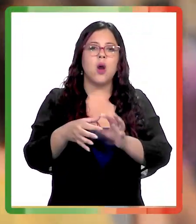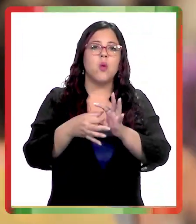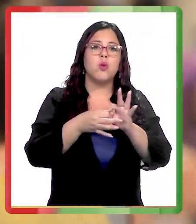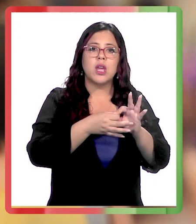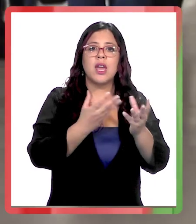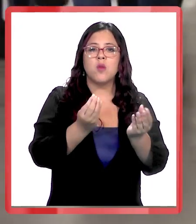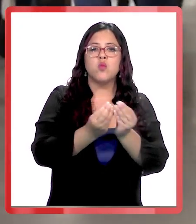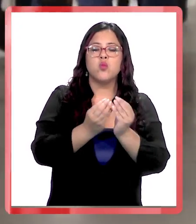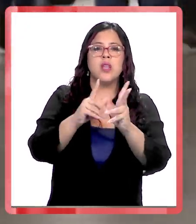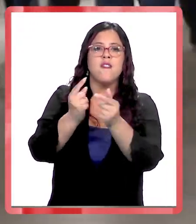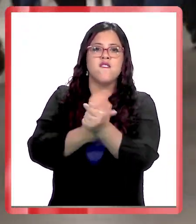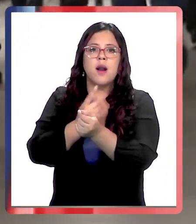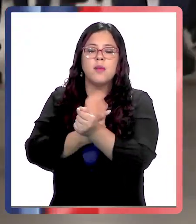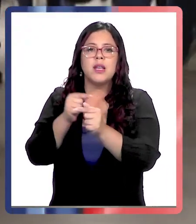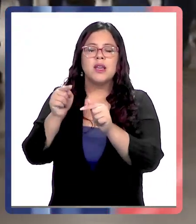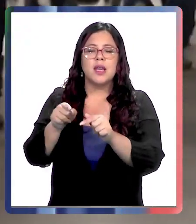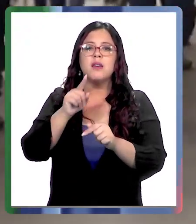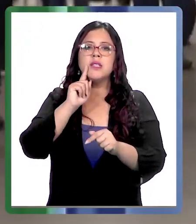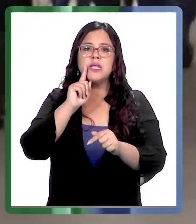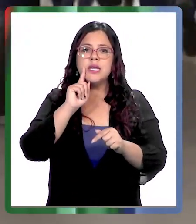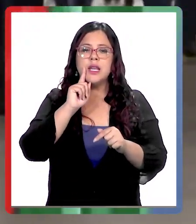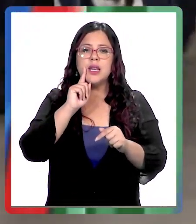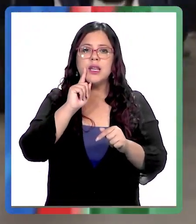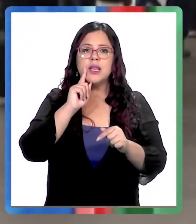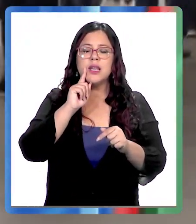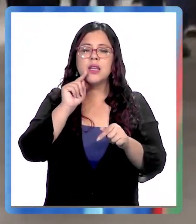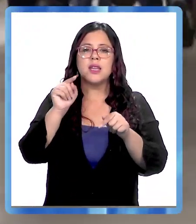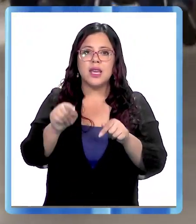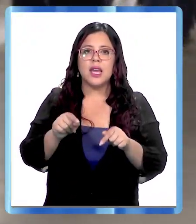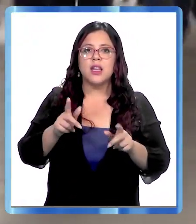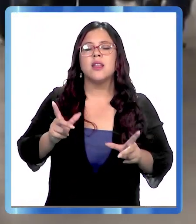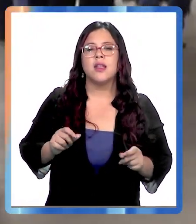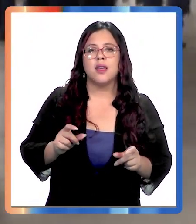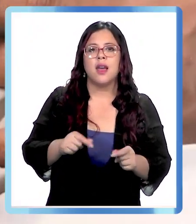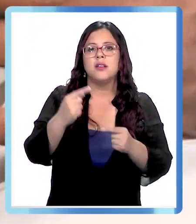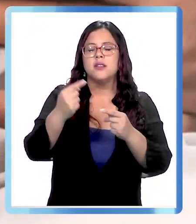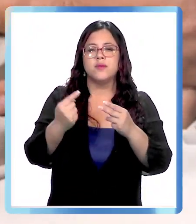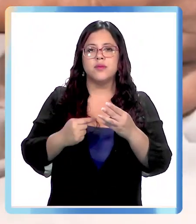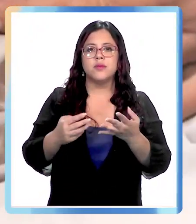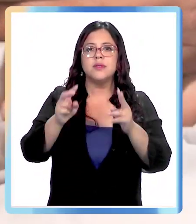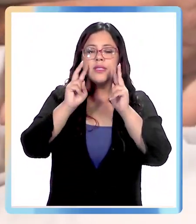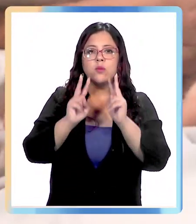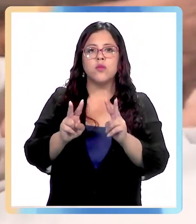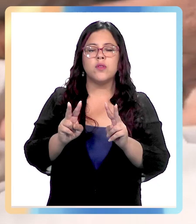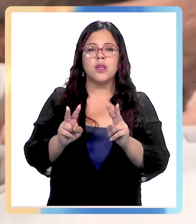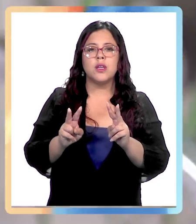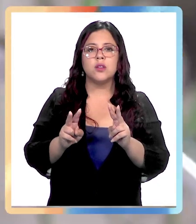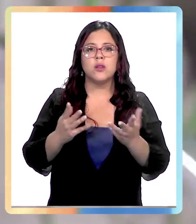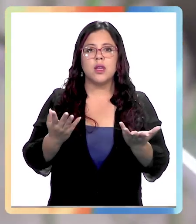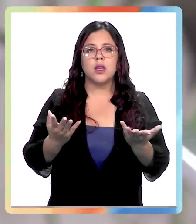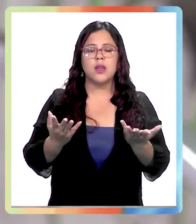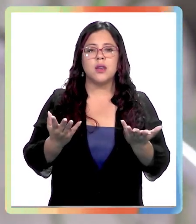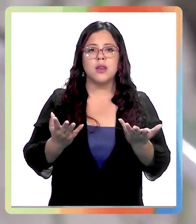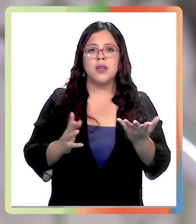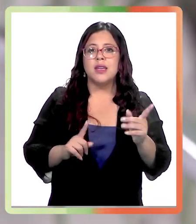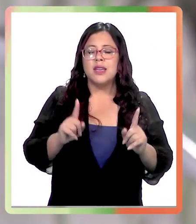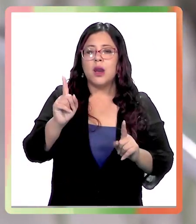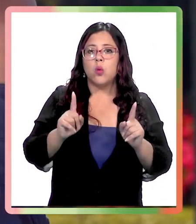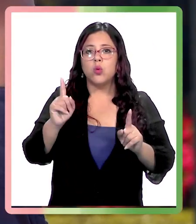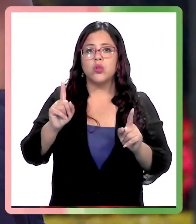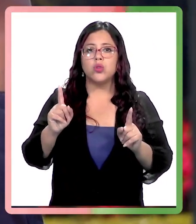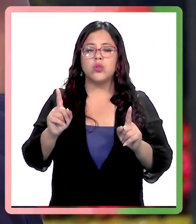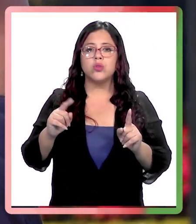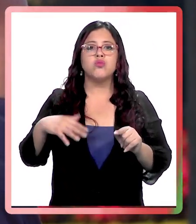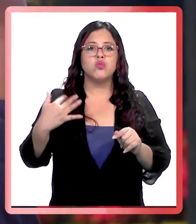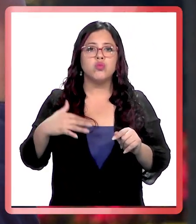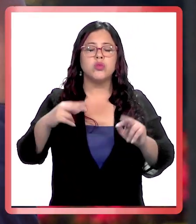hereditaria. Eh, Esos tumores los estamos viendo con más frecuencia porque estamos